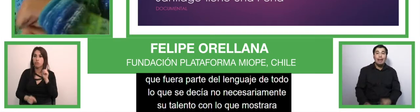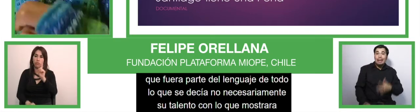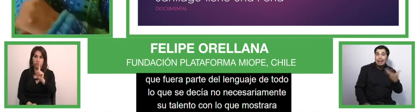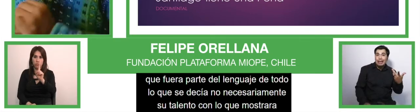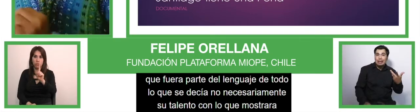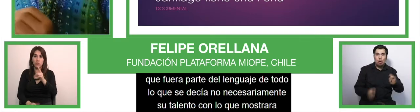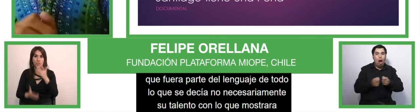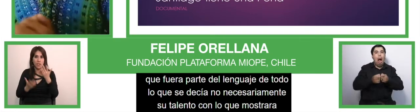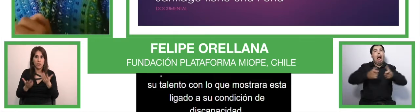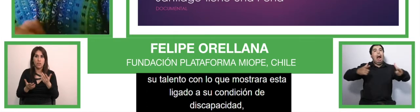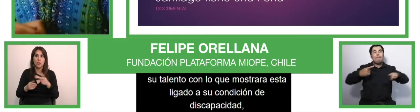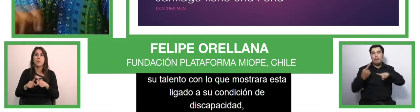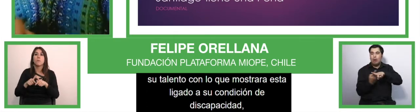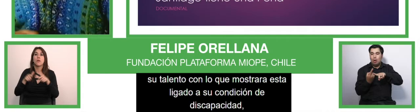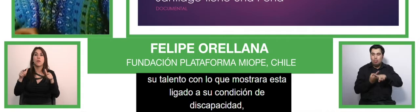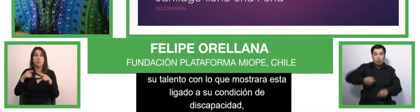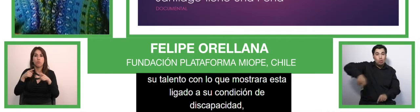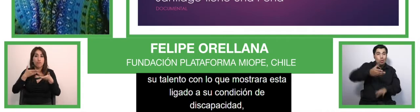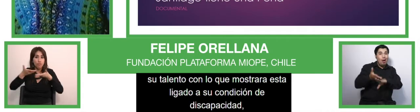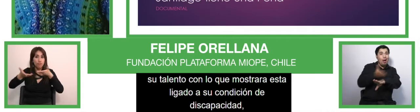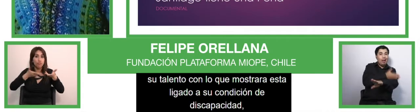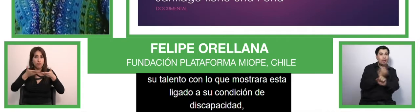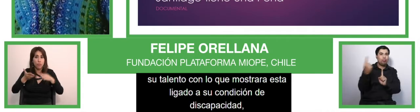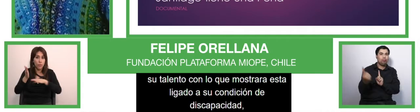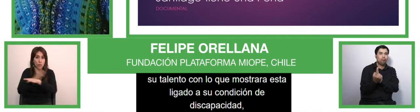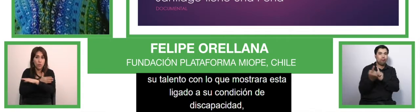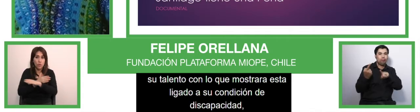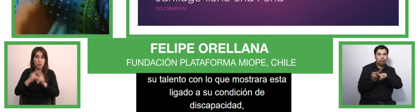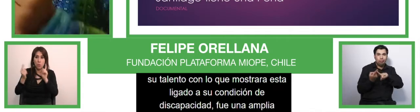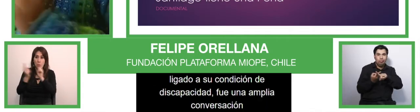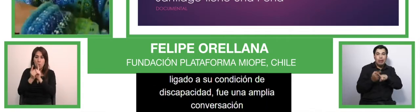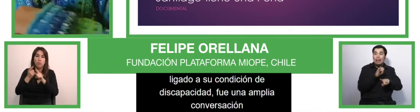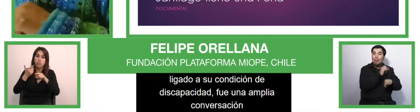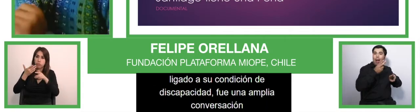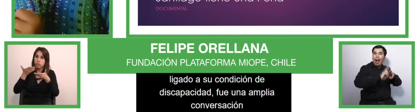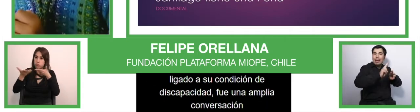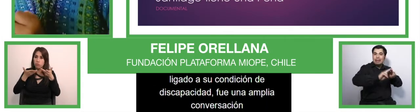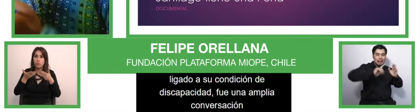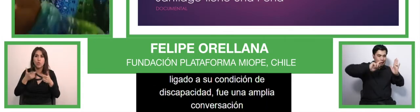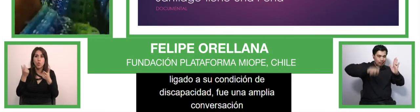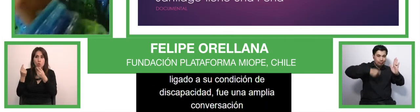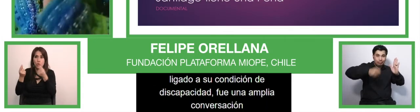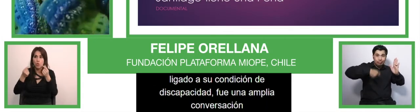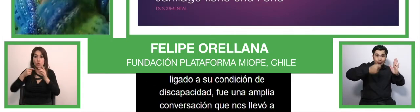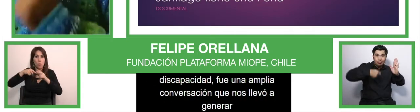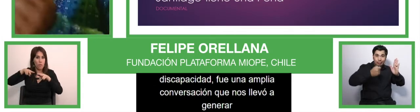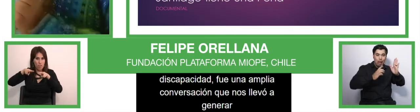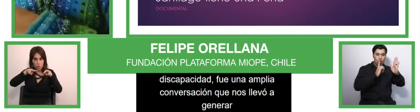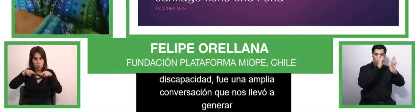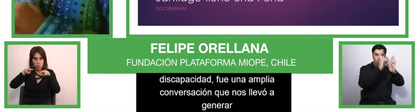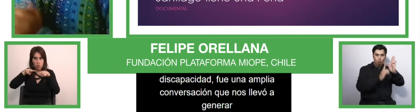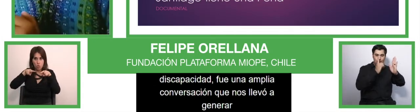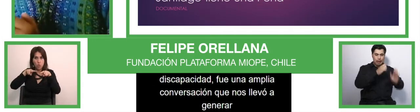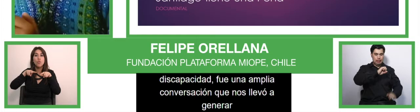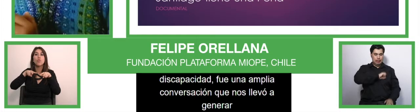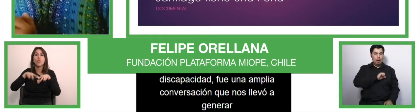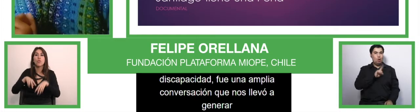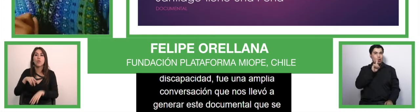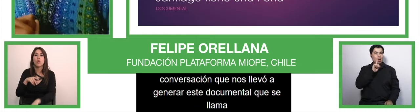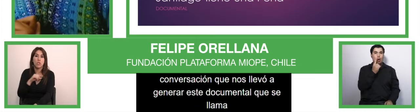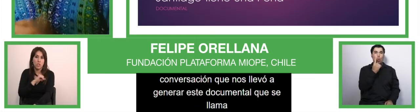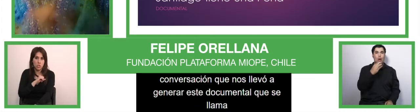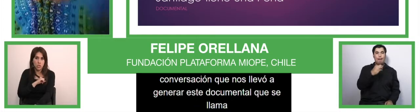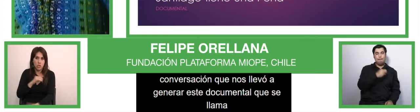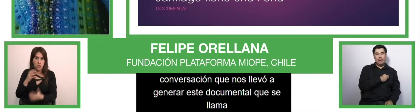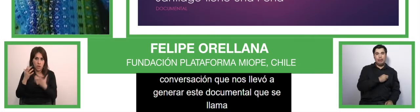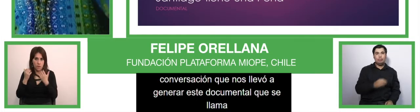conversación que tuvimos y que nos llevó a generar este documental que se llama Santiago tiene una pena. Estamos mostrando en la diapositiva para los amigos con